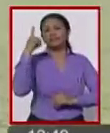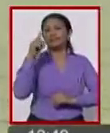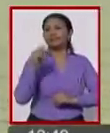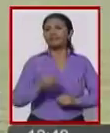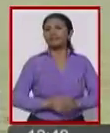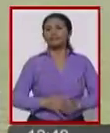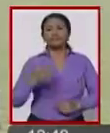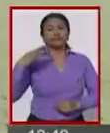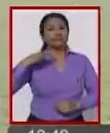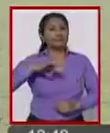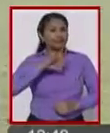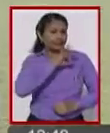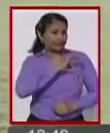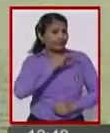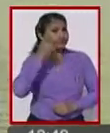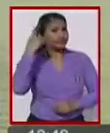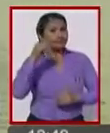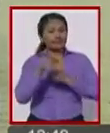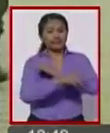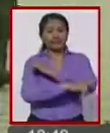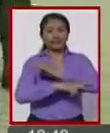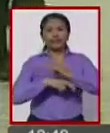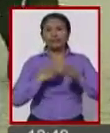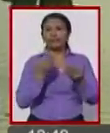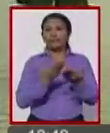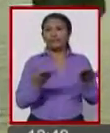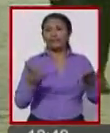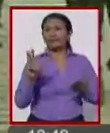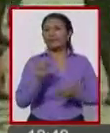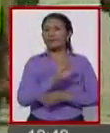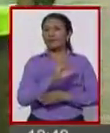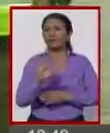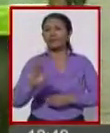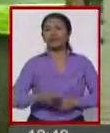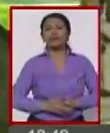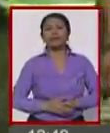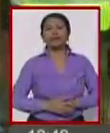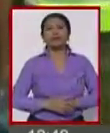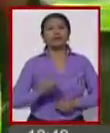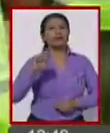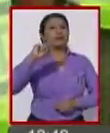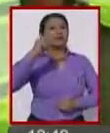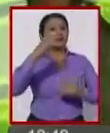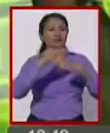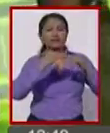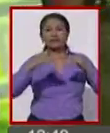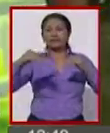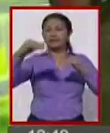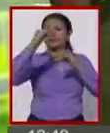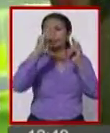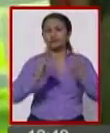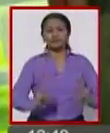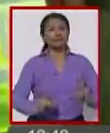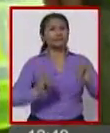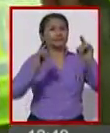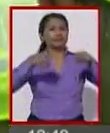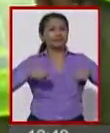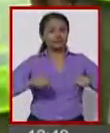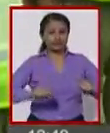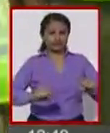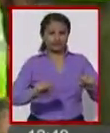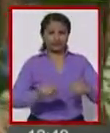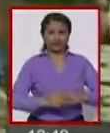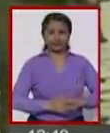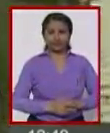inescrupulosas que aprovechan la situación para robar lo que no es suyo, Nicole. En el segundo piso precisamente de este